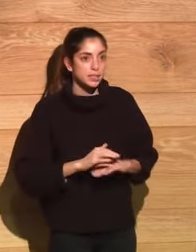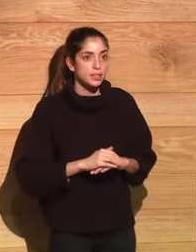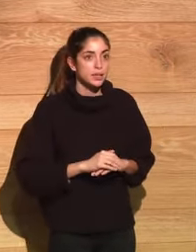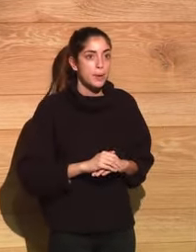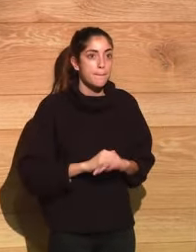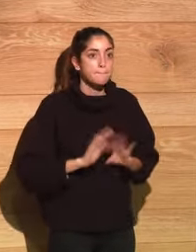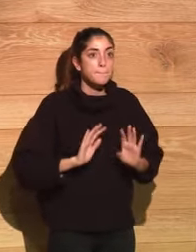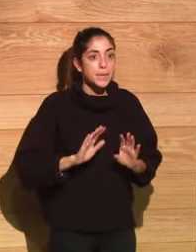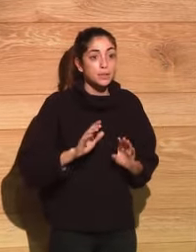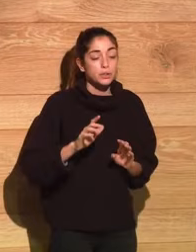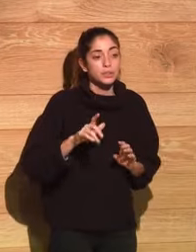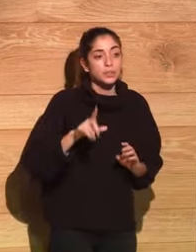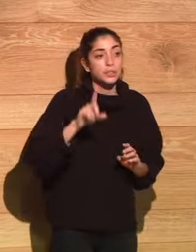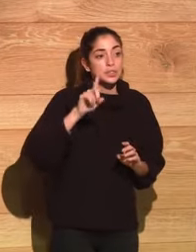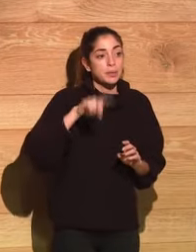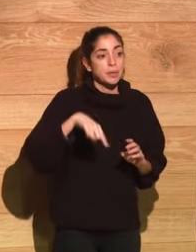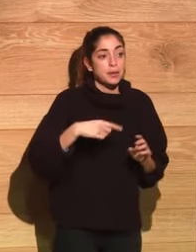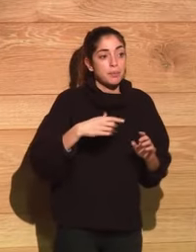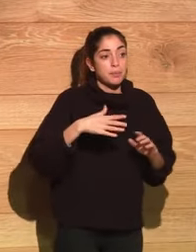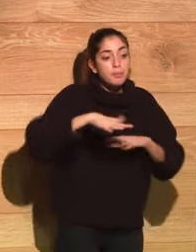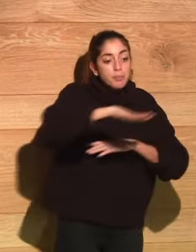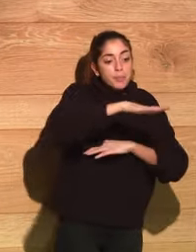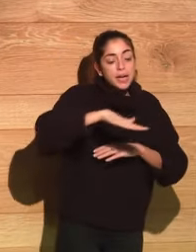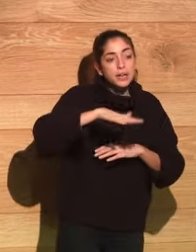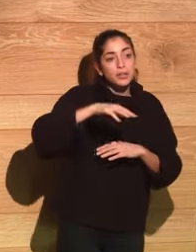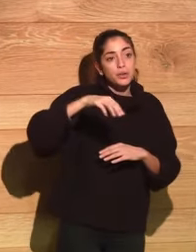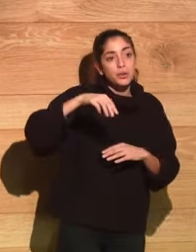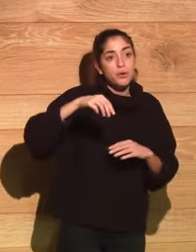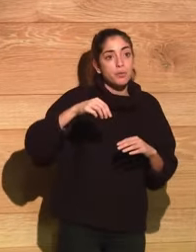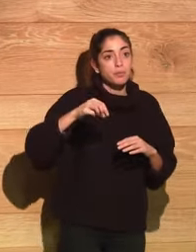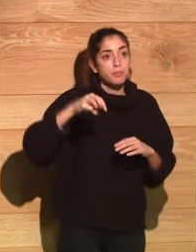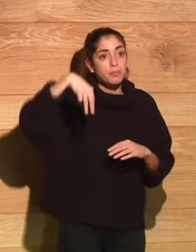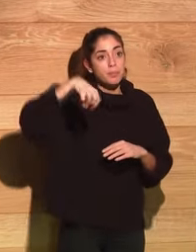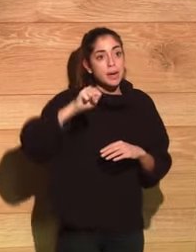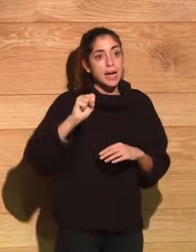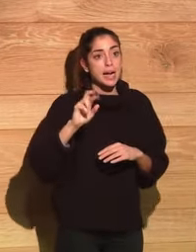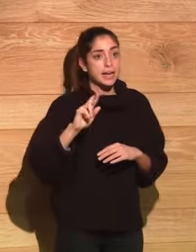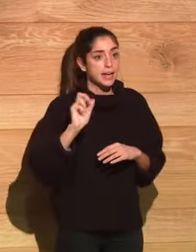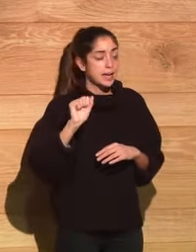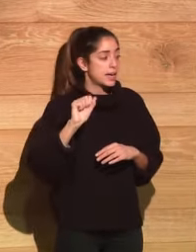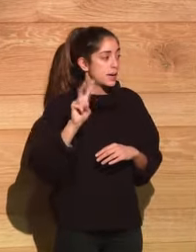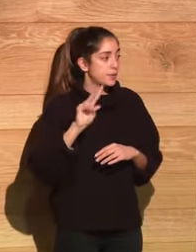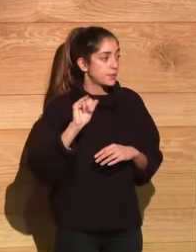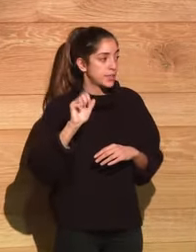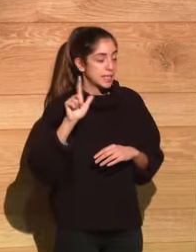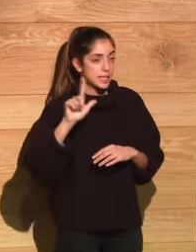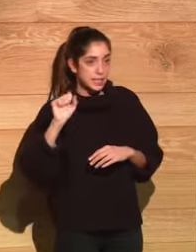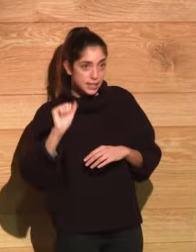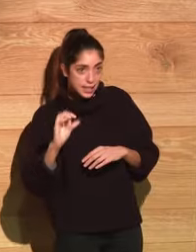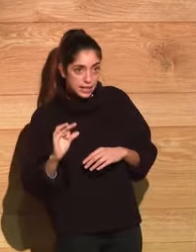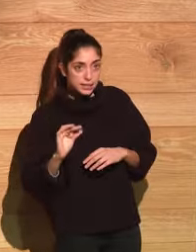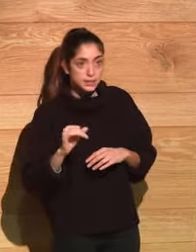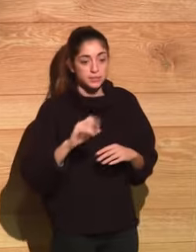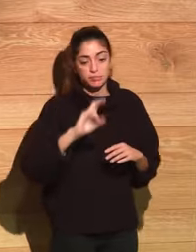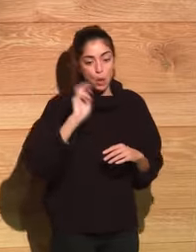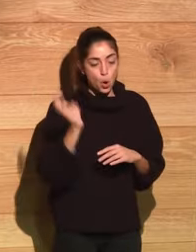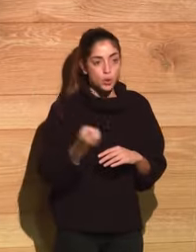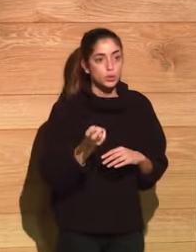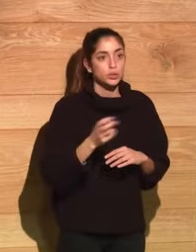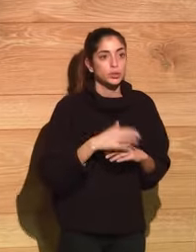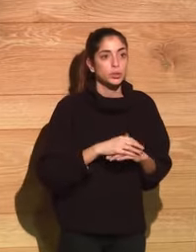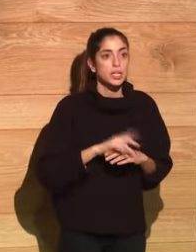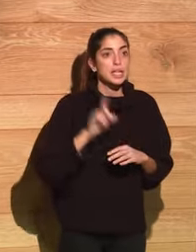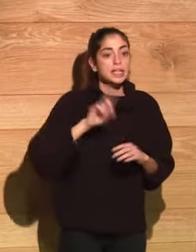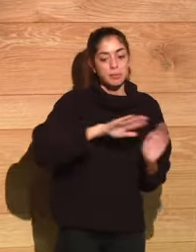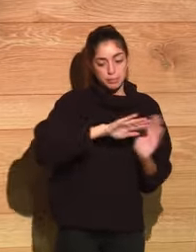pues, la más conocida, Barrio de Maravillas, donde estaba Acrópolis y donde estaba Ciencias Naturales, ¿no? Bueno, aparte de